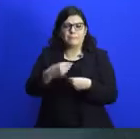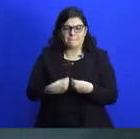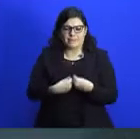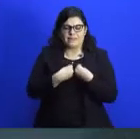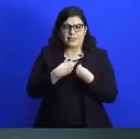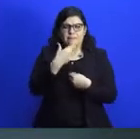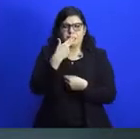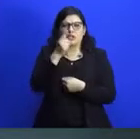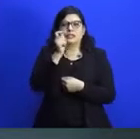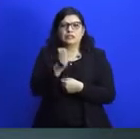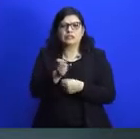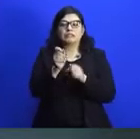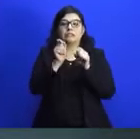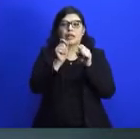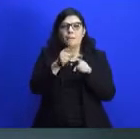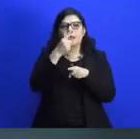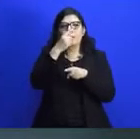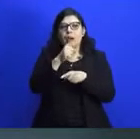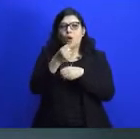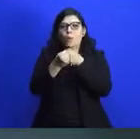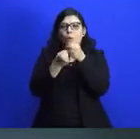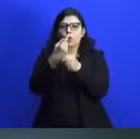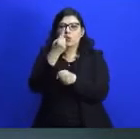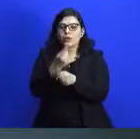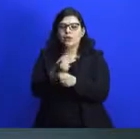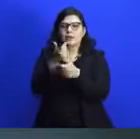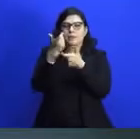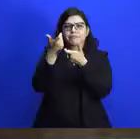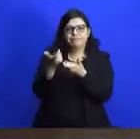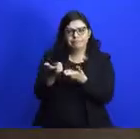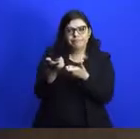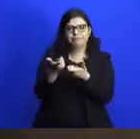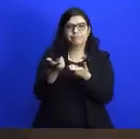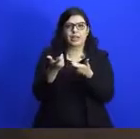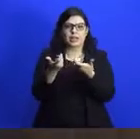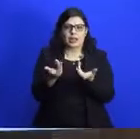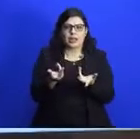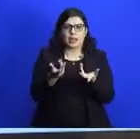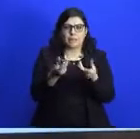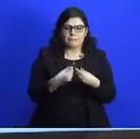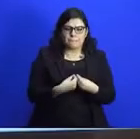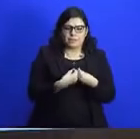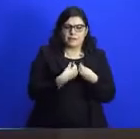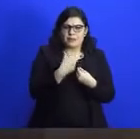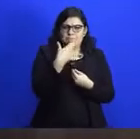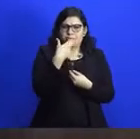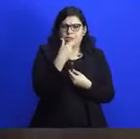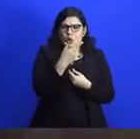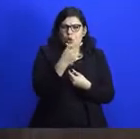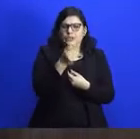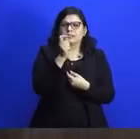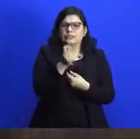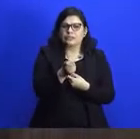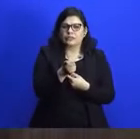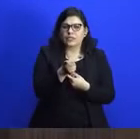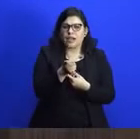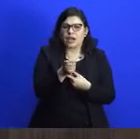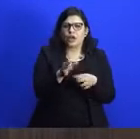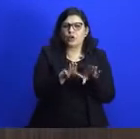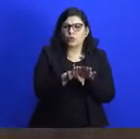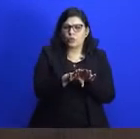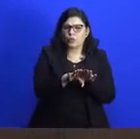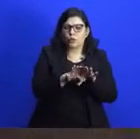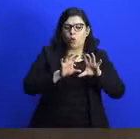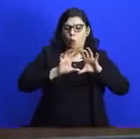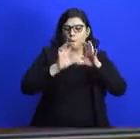servicios financieros. Una vida mejor se alcanza con un mejor planeta.